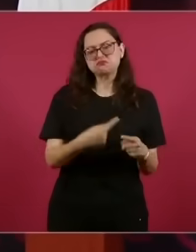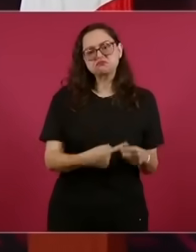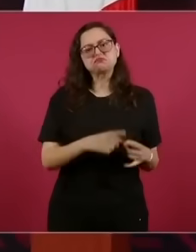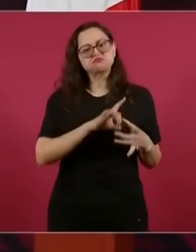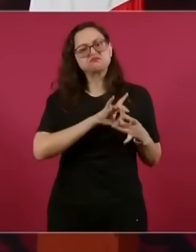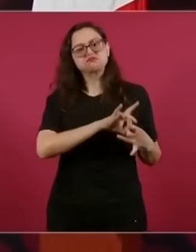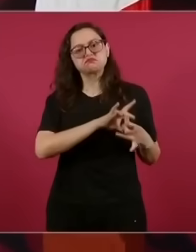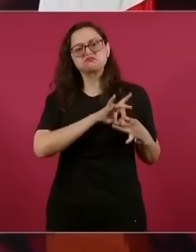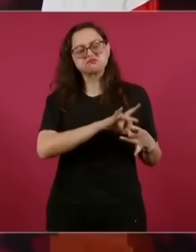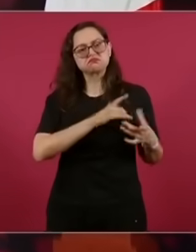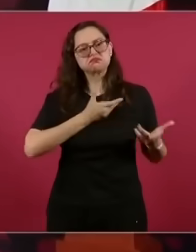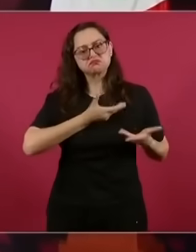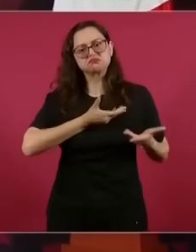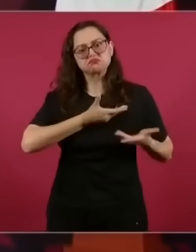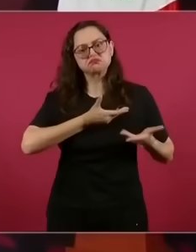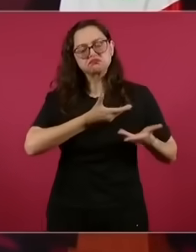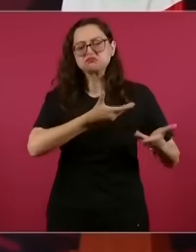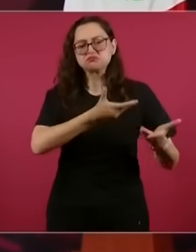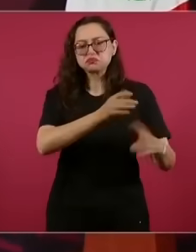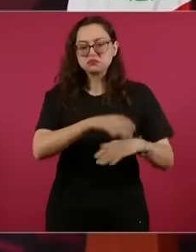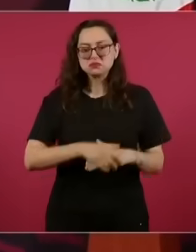Pero el que